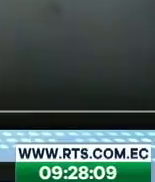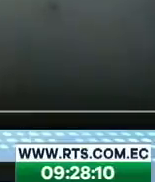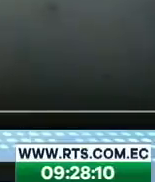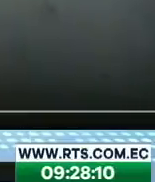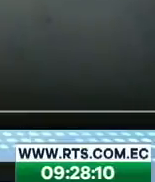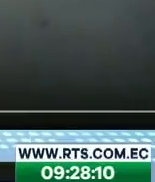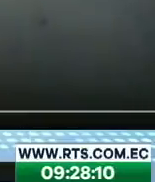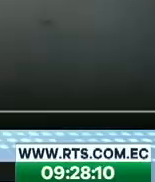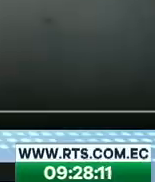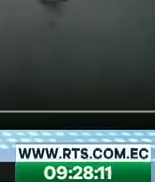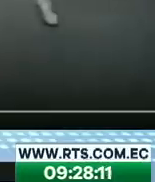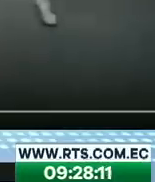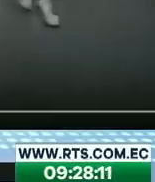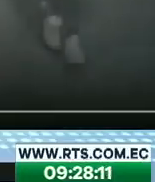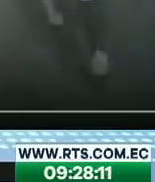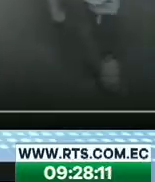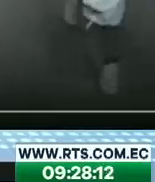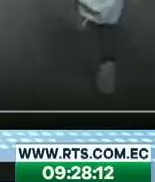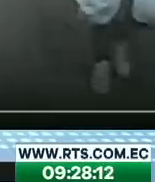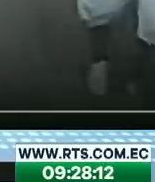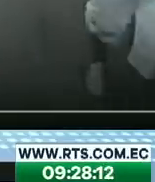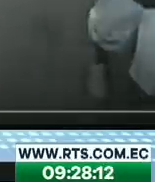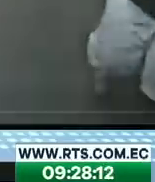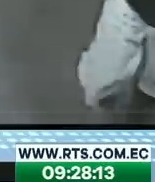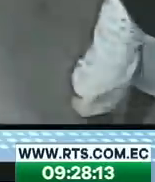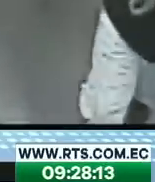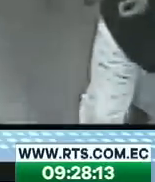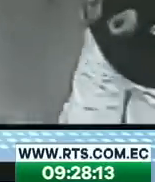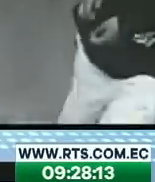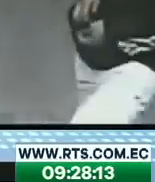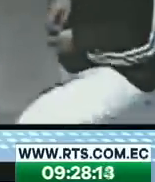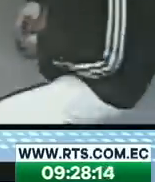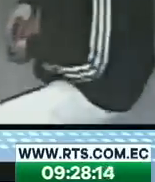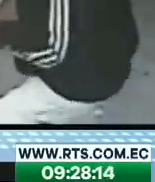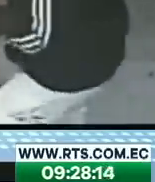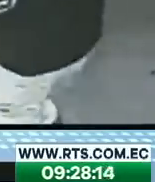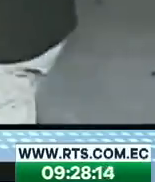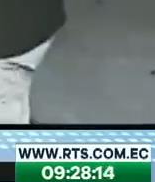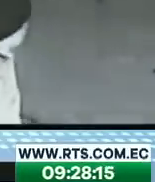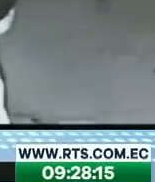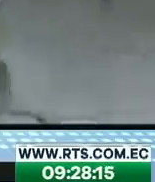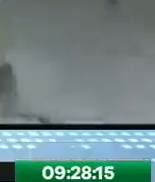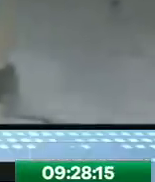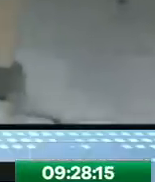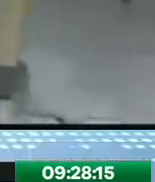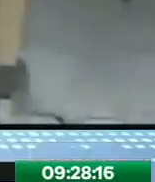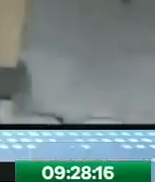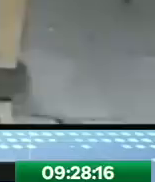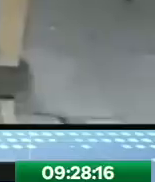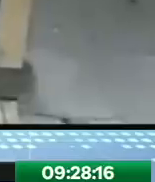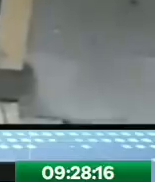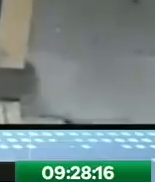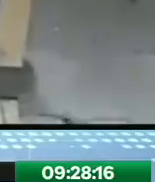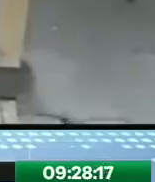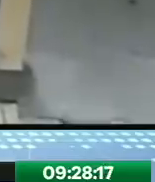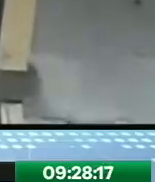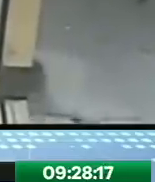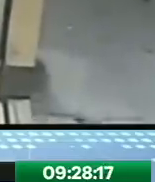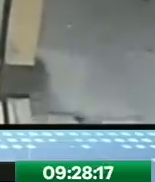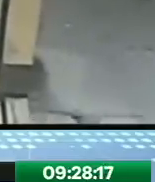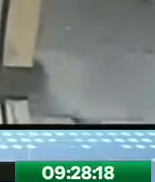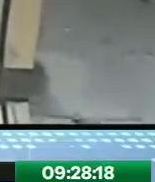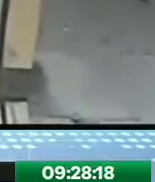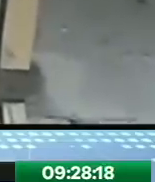presencia y llegar a la comunidad de mejor manera. Listo, muchas gracias, como escucharon, el trabajo que está realizando la policía. Estamos en el corazón de Vergeles, en el norte de